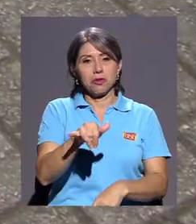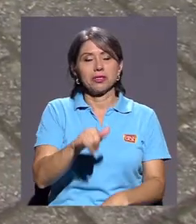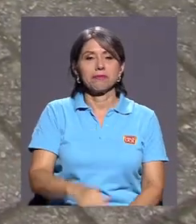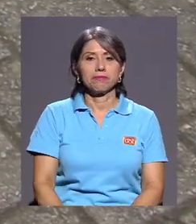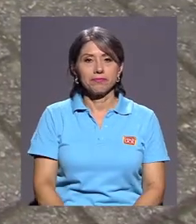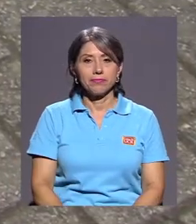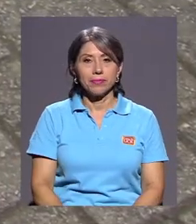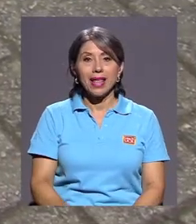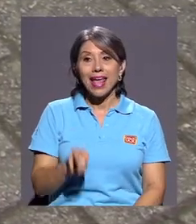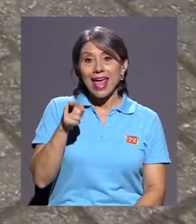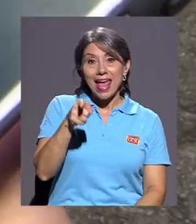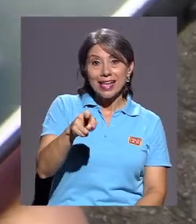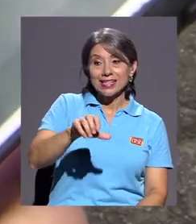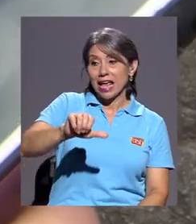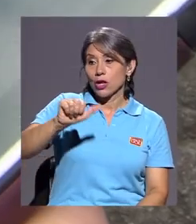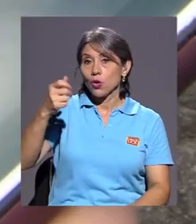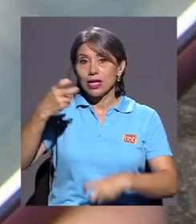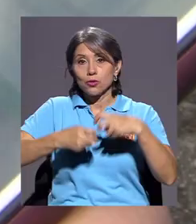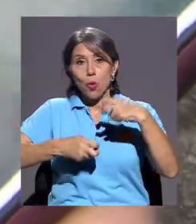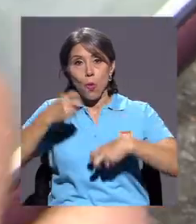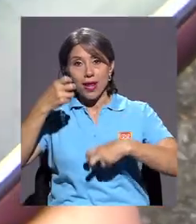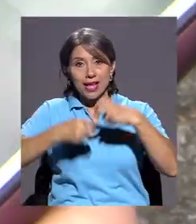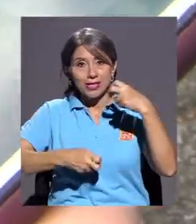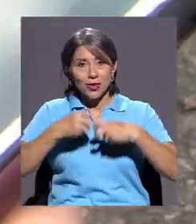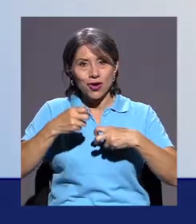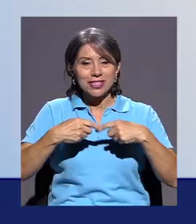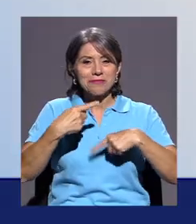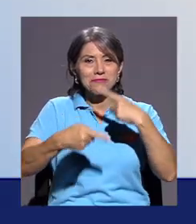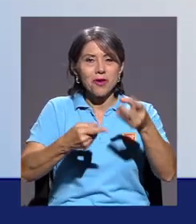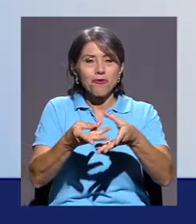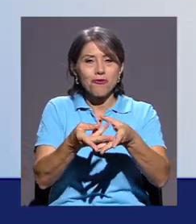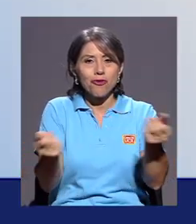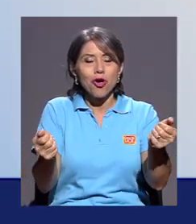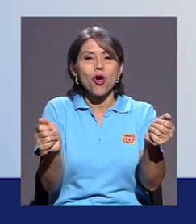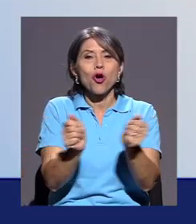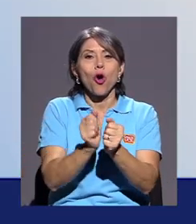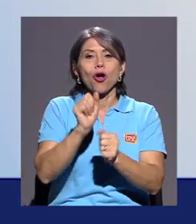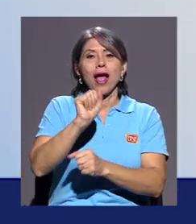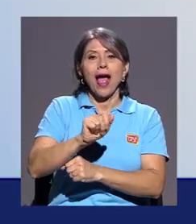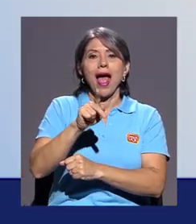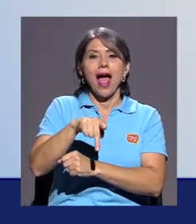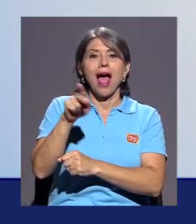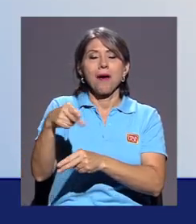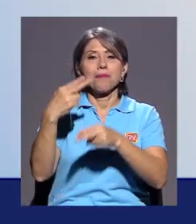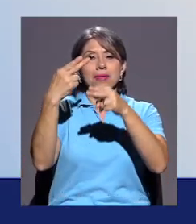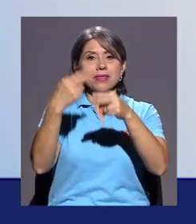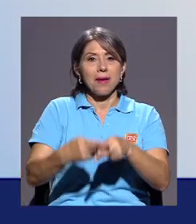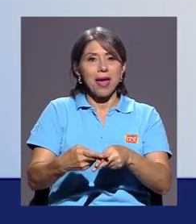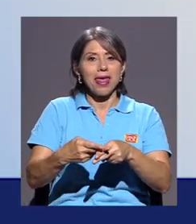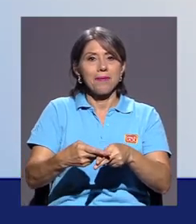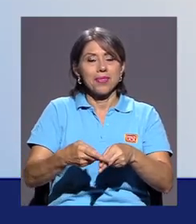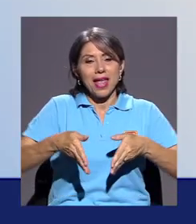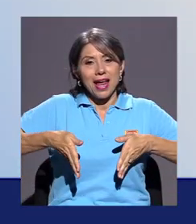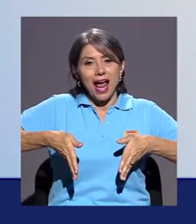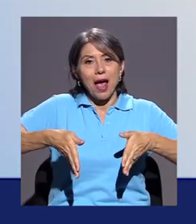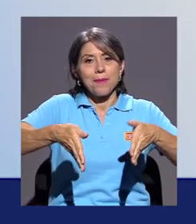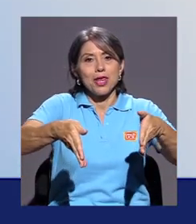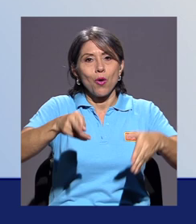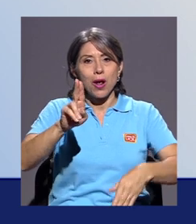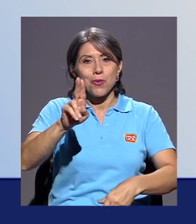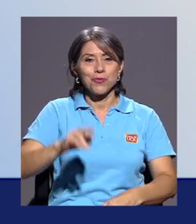así. Esta y otras complicaciones serán resueltas por medio de la aplicación web llamada Camino a la